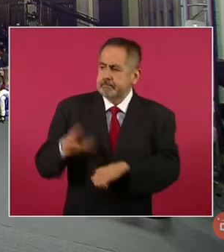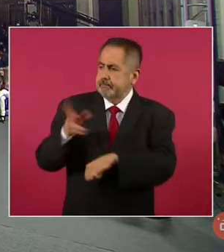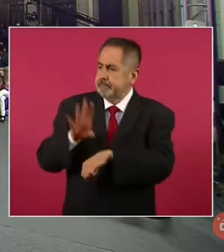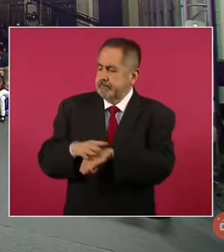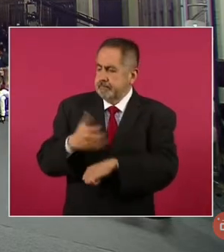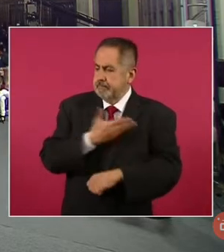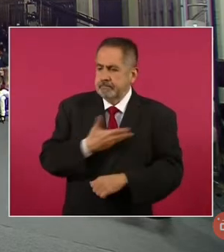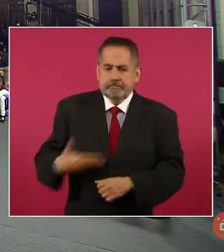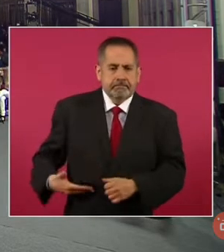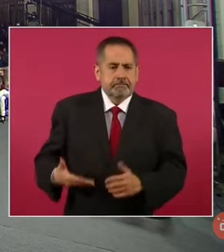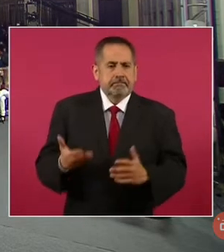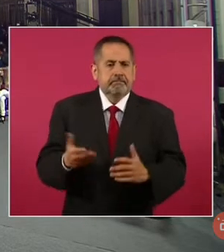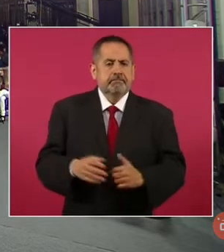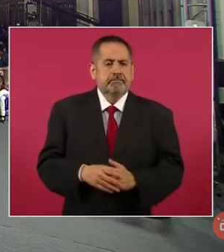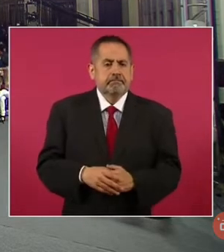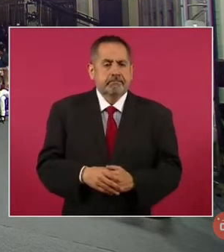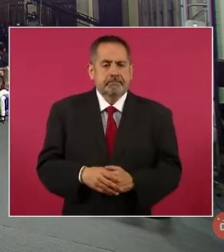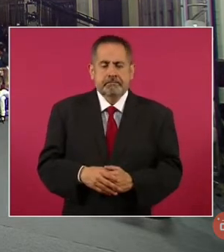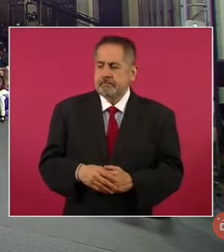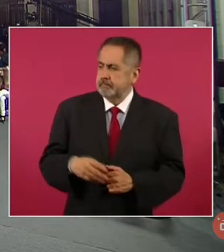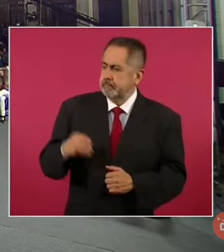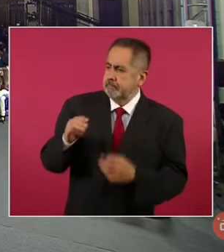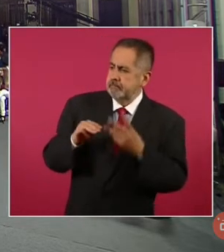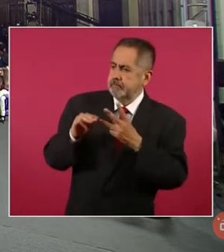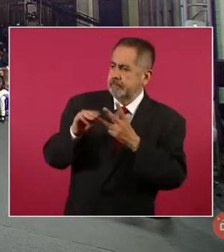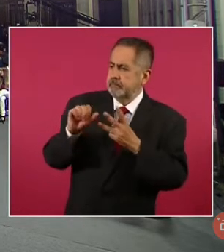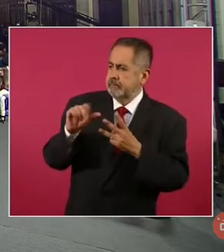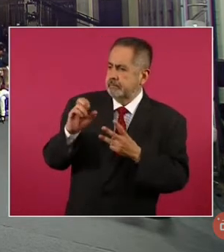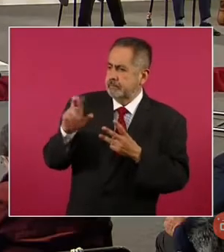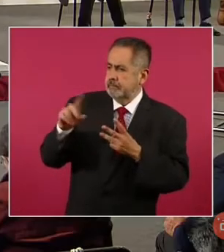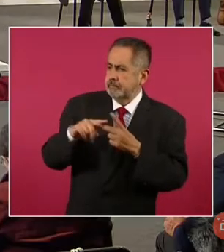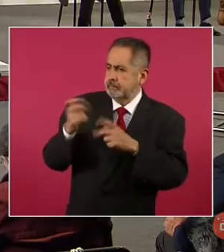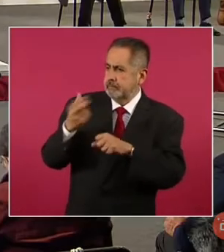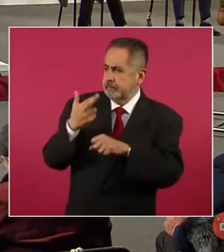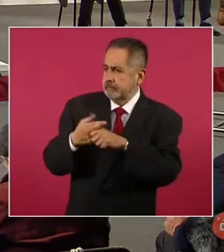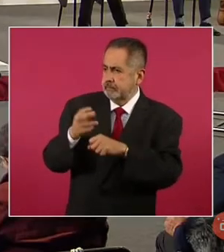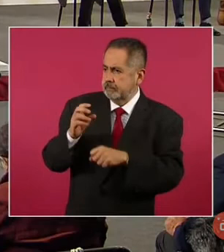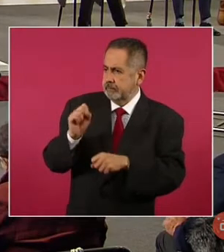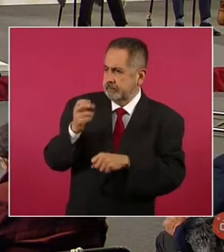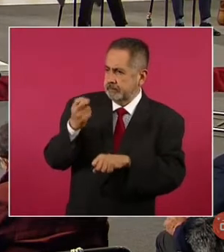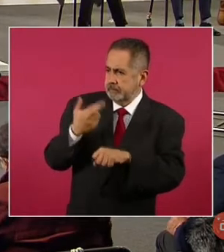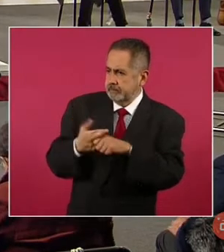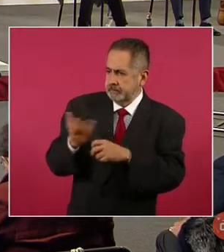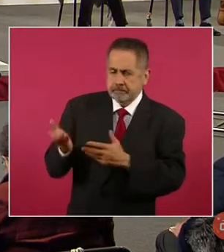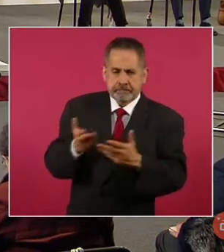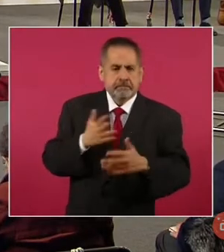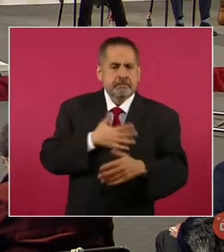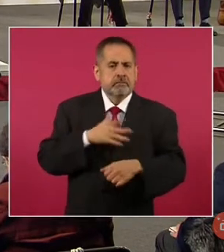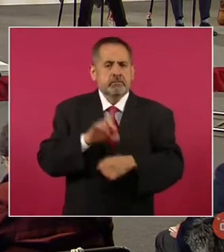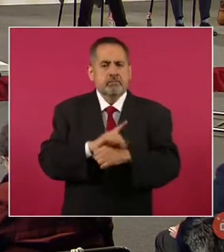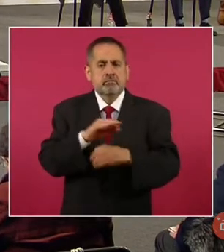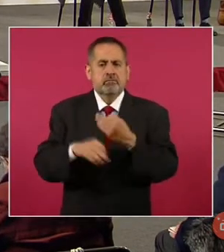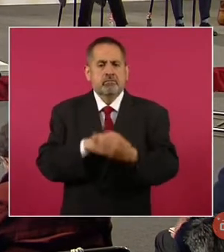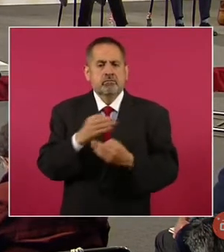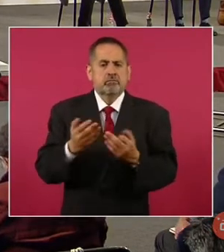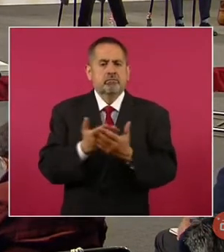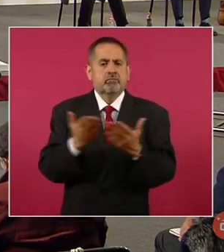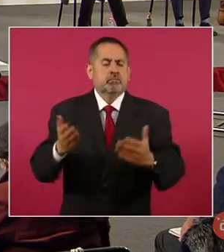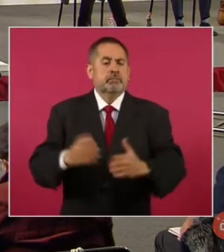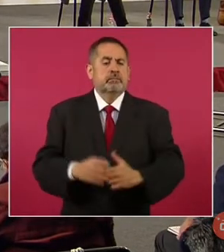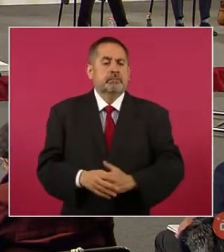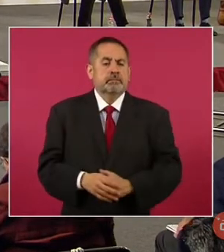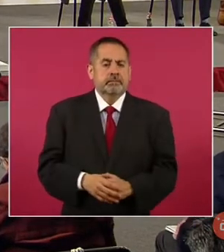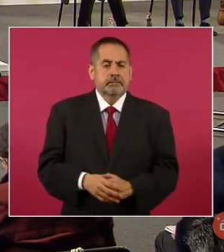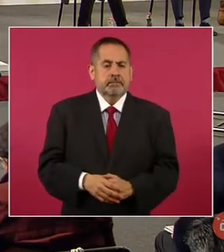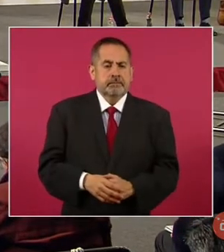Con su permiso, señor presidente, maestro Alcocer, secretario, señor subsecretario, director general, muy buenos días tengan todas y